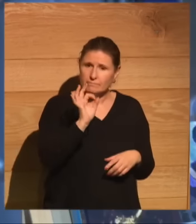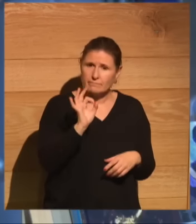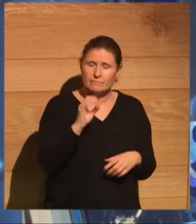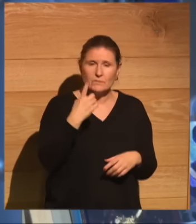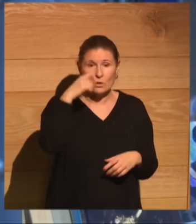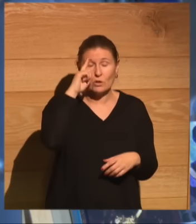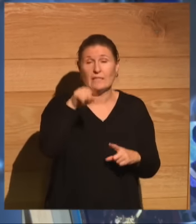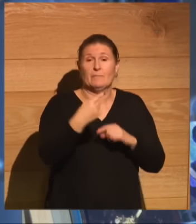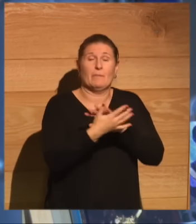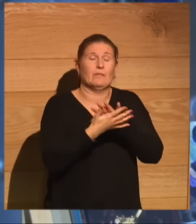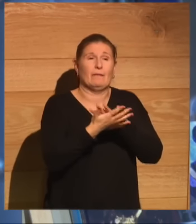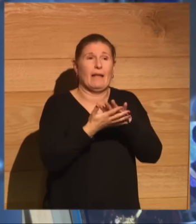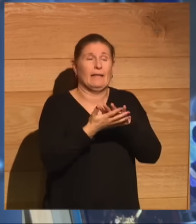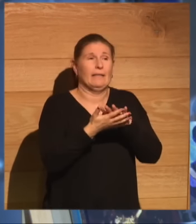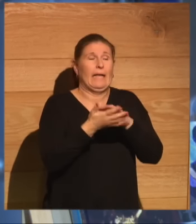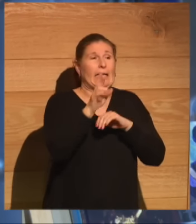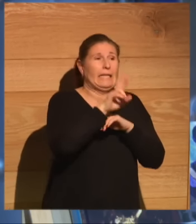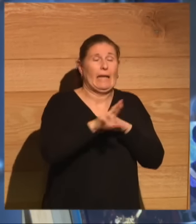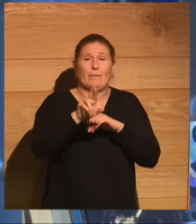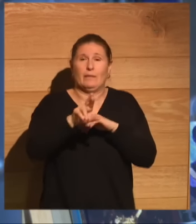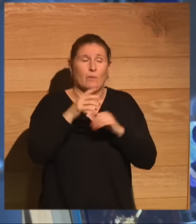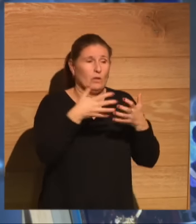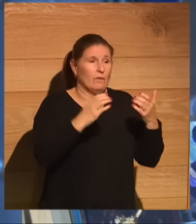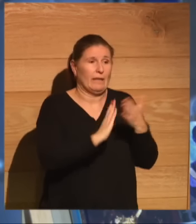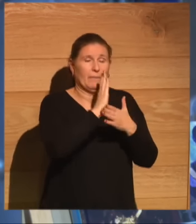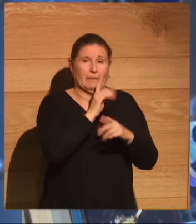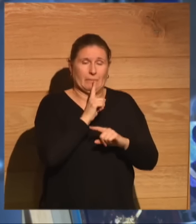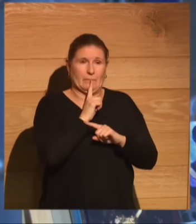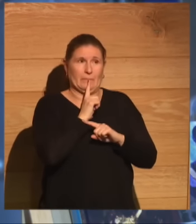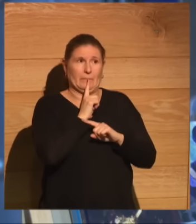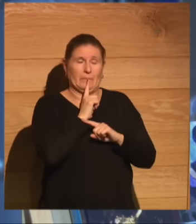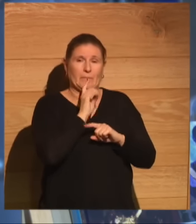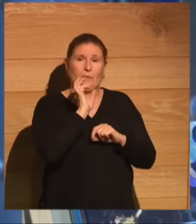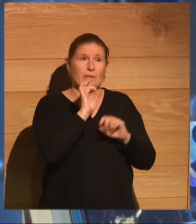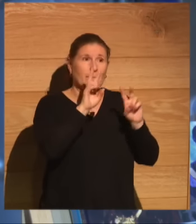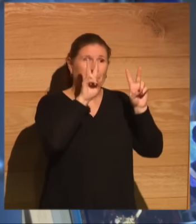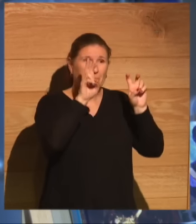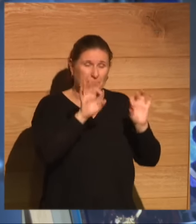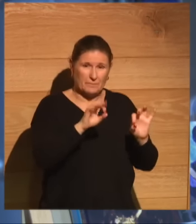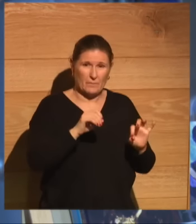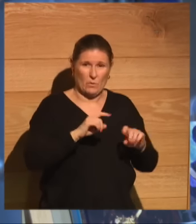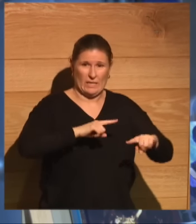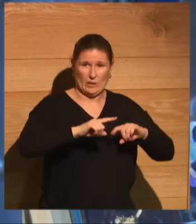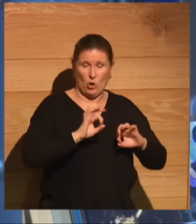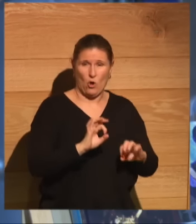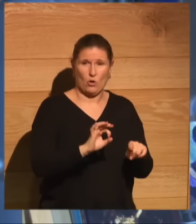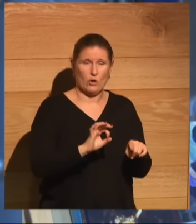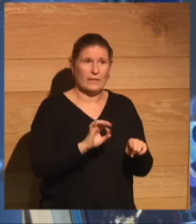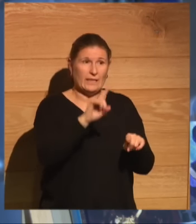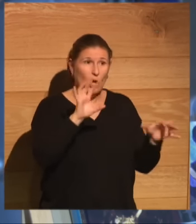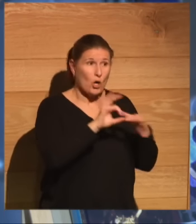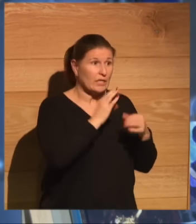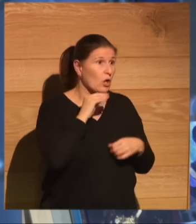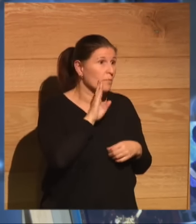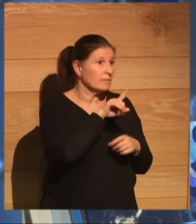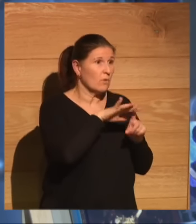que no sé si vamos a dar círculos y por eso me he callado a mitad de frase. Pero el asunto con Burton no es tanto que conecte con eso, porque